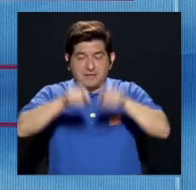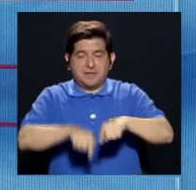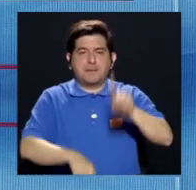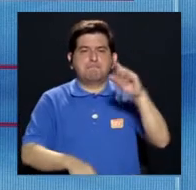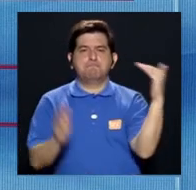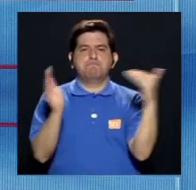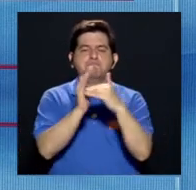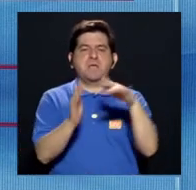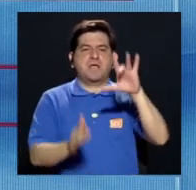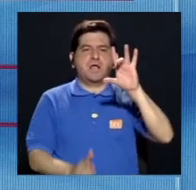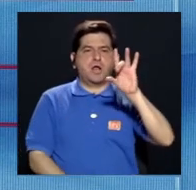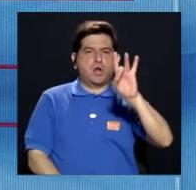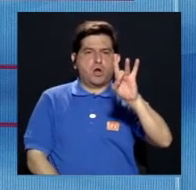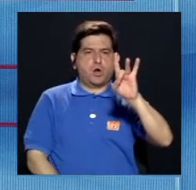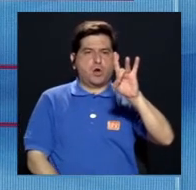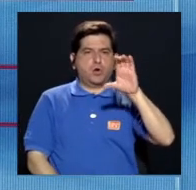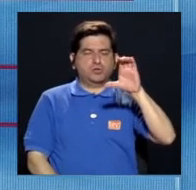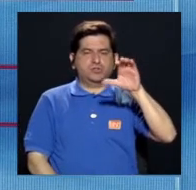los